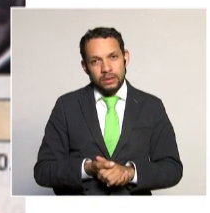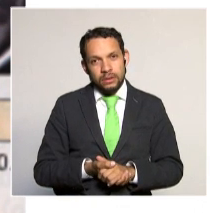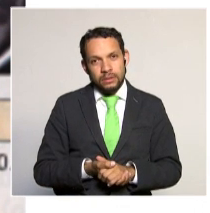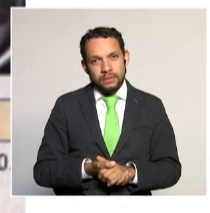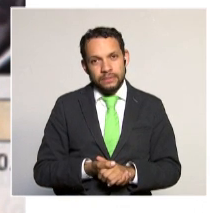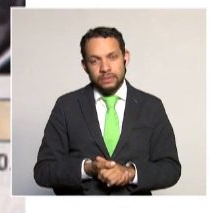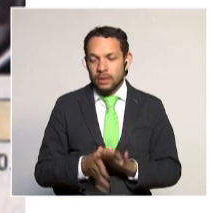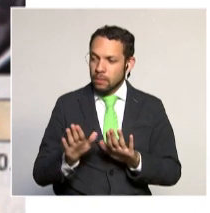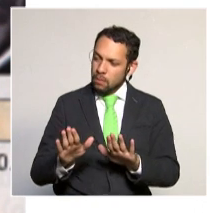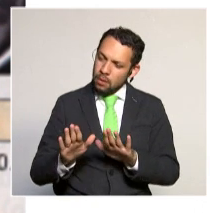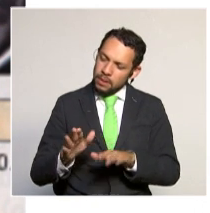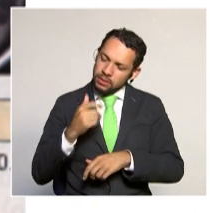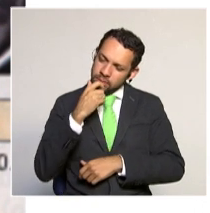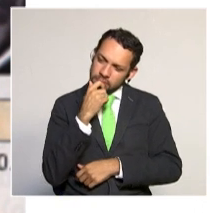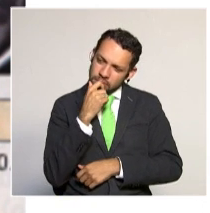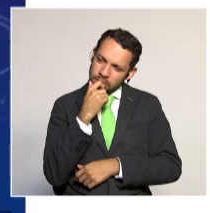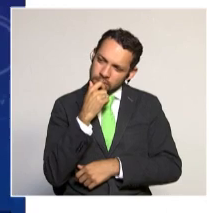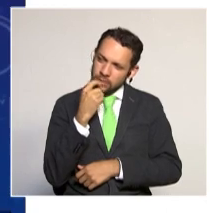Un momento, por favor.